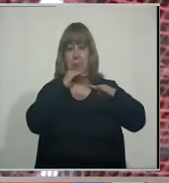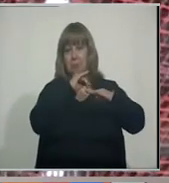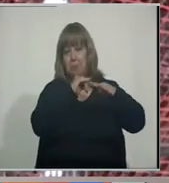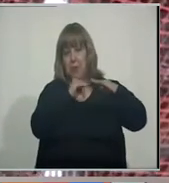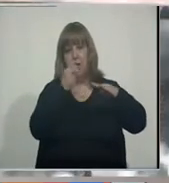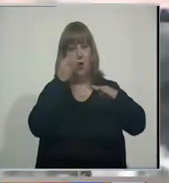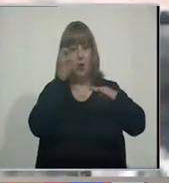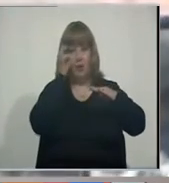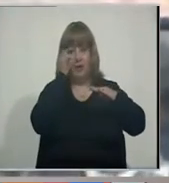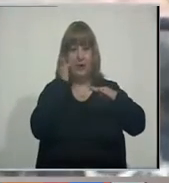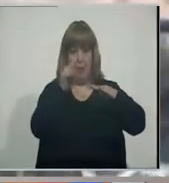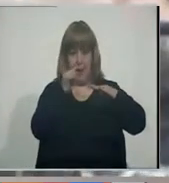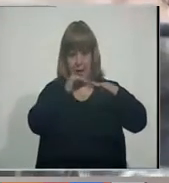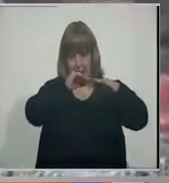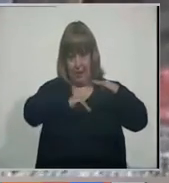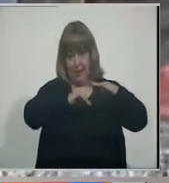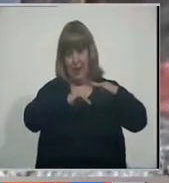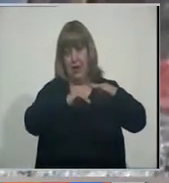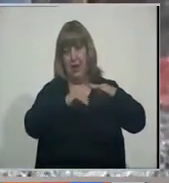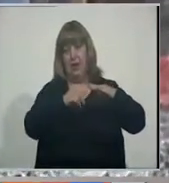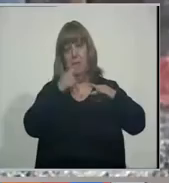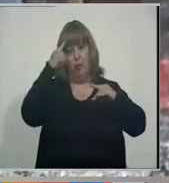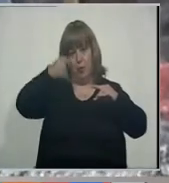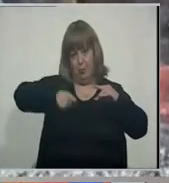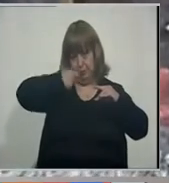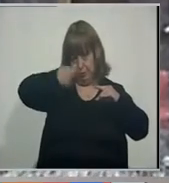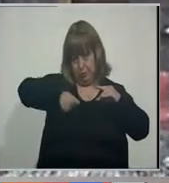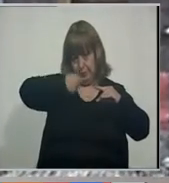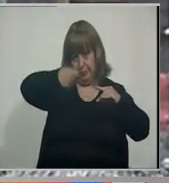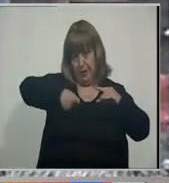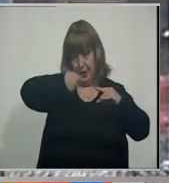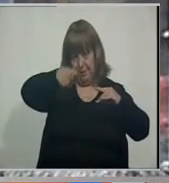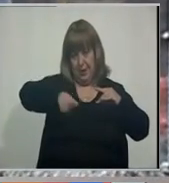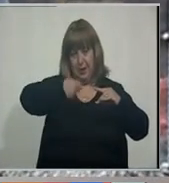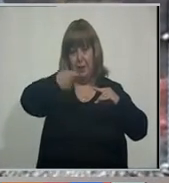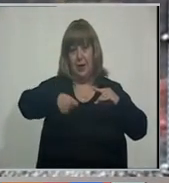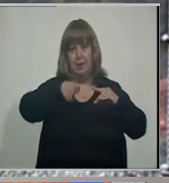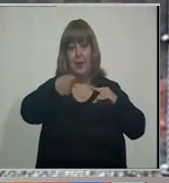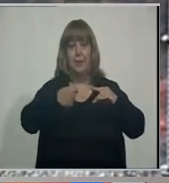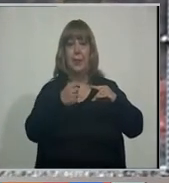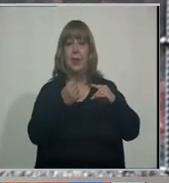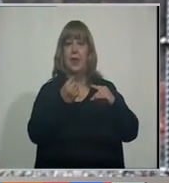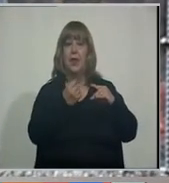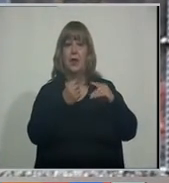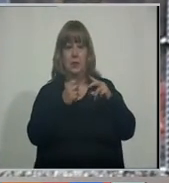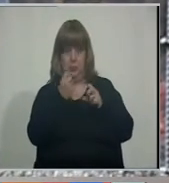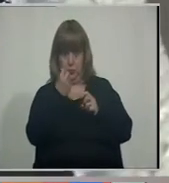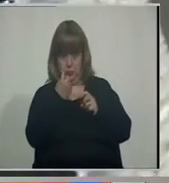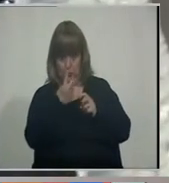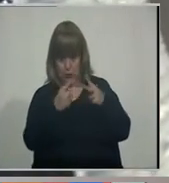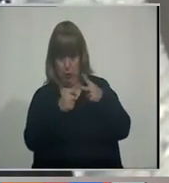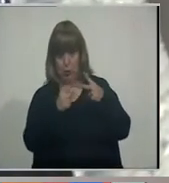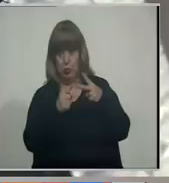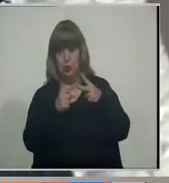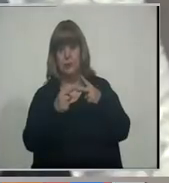va a ser en UVA, al igual que todos los otros créditos desde diciembre del año pasado a la fecha, que son en UVA. La variante 2 tiene